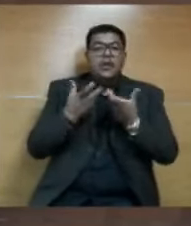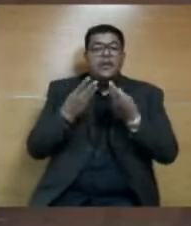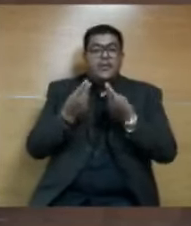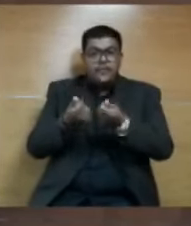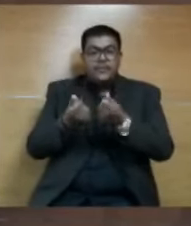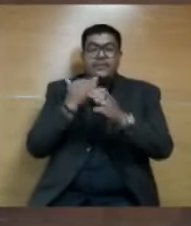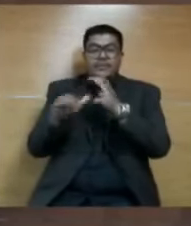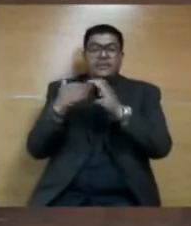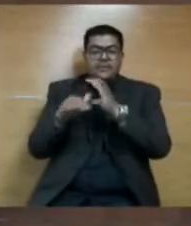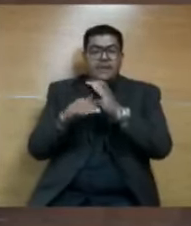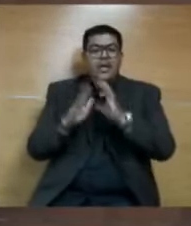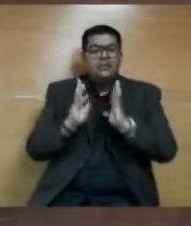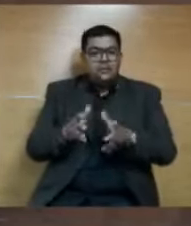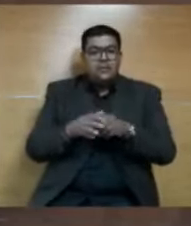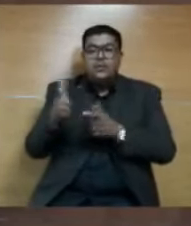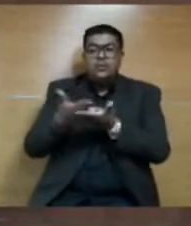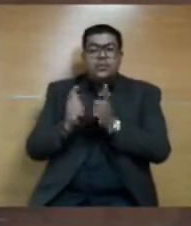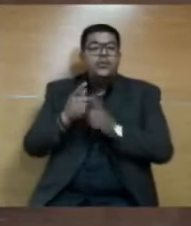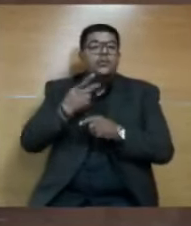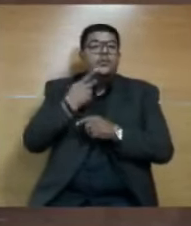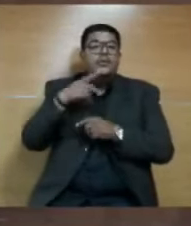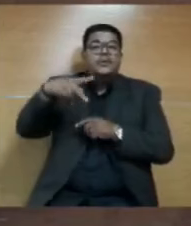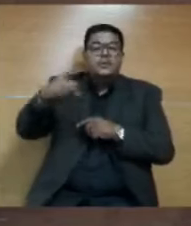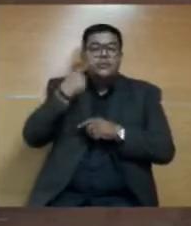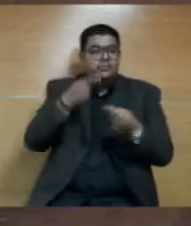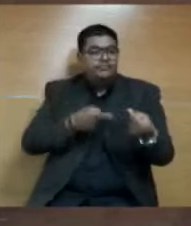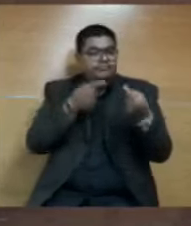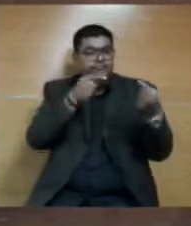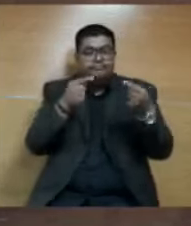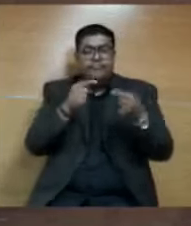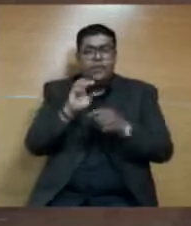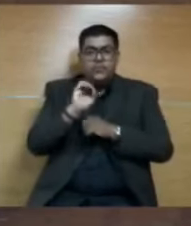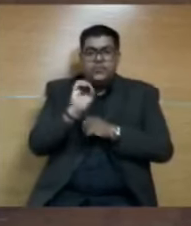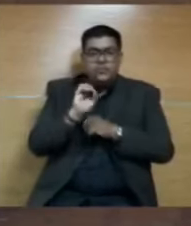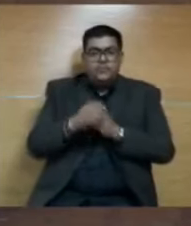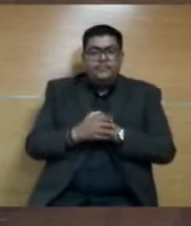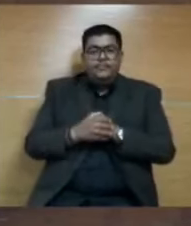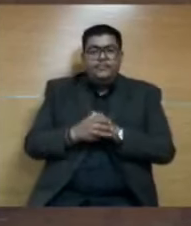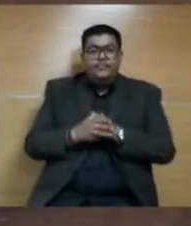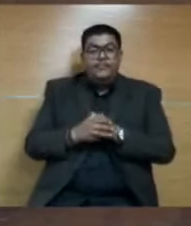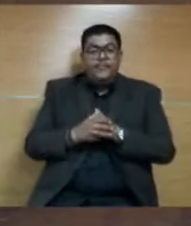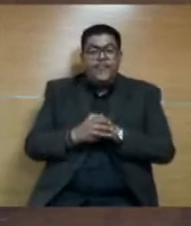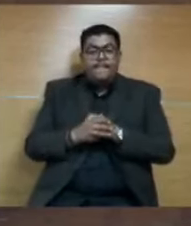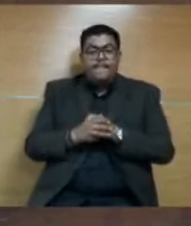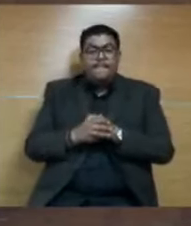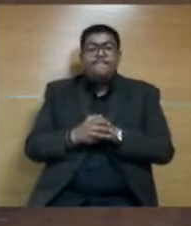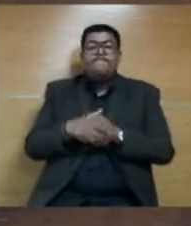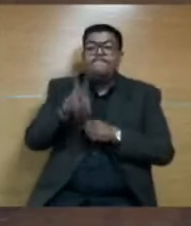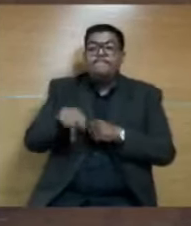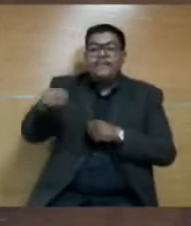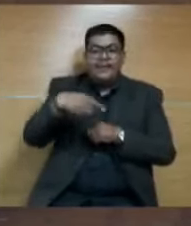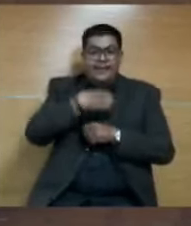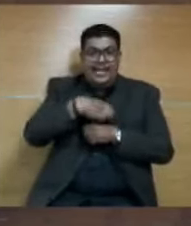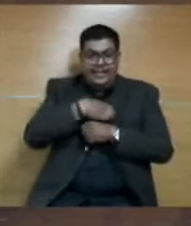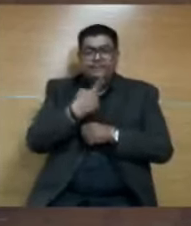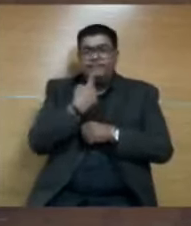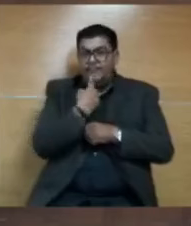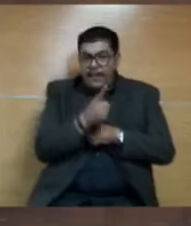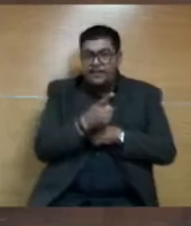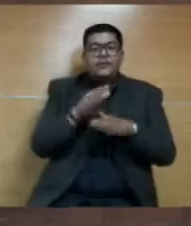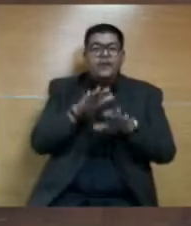de la concentradora y el partido político actor no combate dicha cuestión. En cuanto a los motivos de disenso relacionados